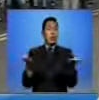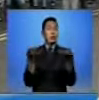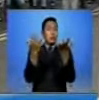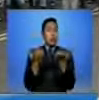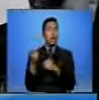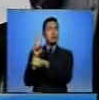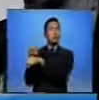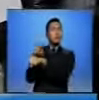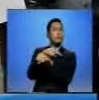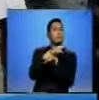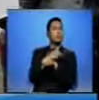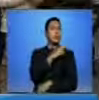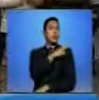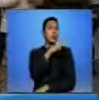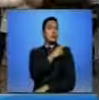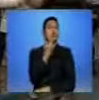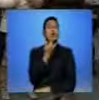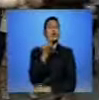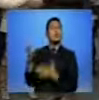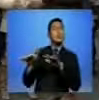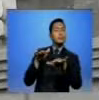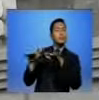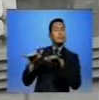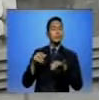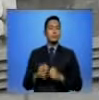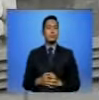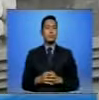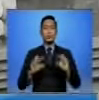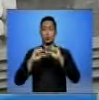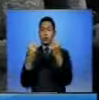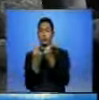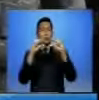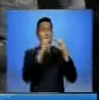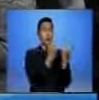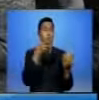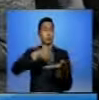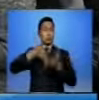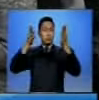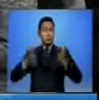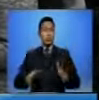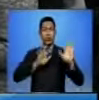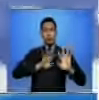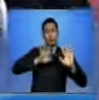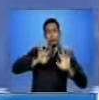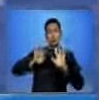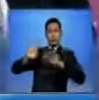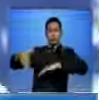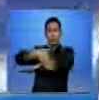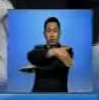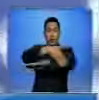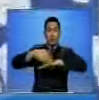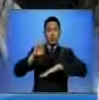los exteriores de la universidad, los alumnos se agruparon en protesta y cerraron la calle Rumipamba.